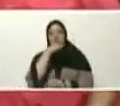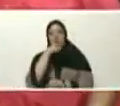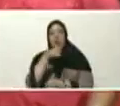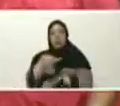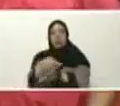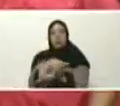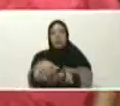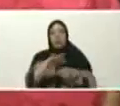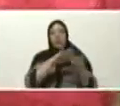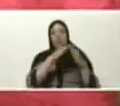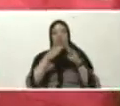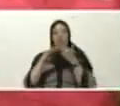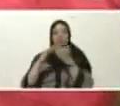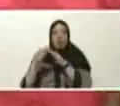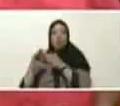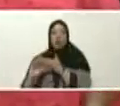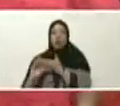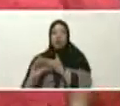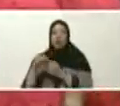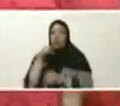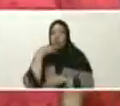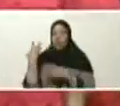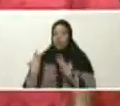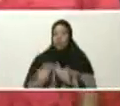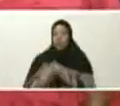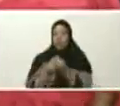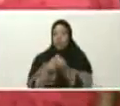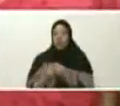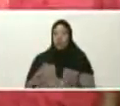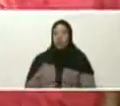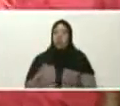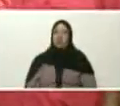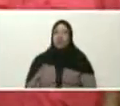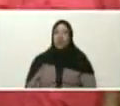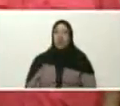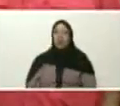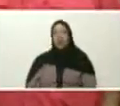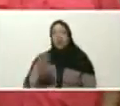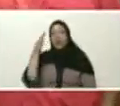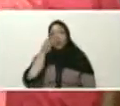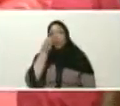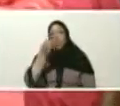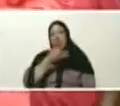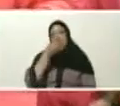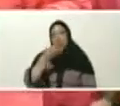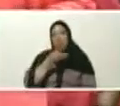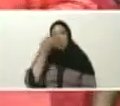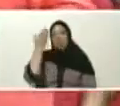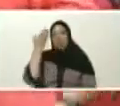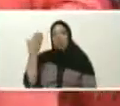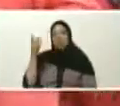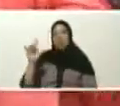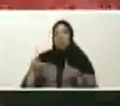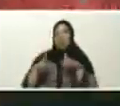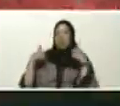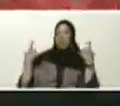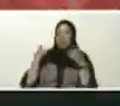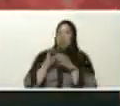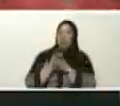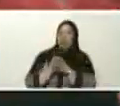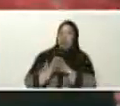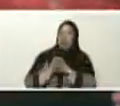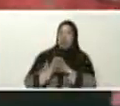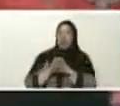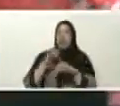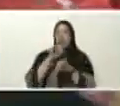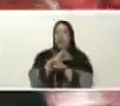calle, comunidad y UVC. Tania Díaz, con ustedes. Buenas tardes, presidente. Un saludo a La Guaira, un abrazo